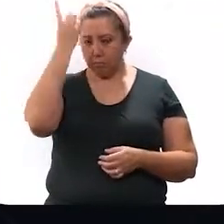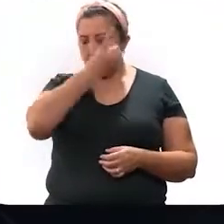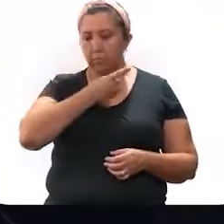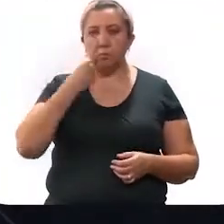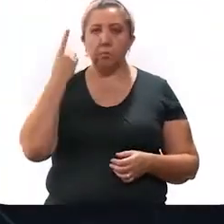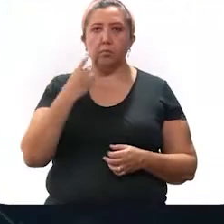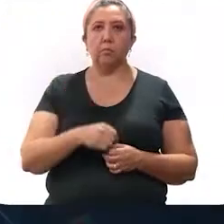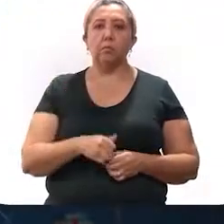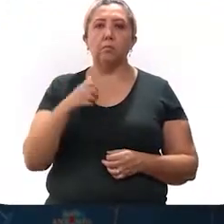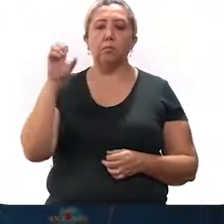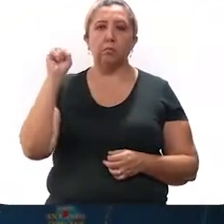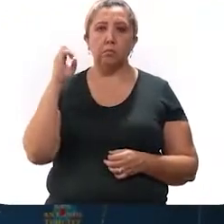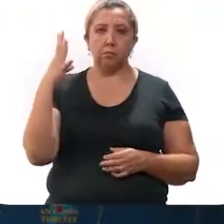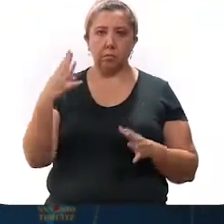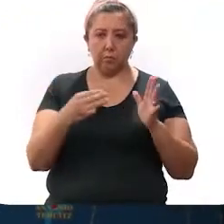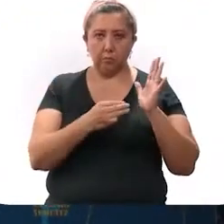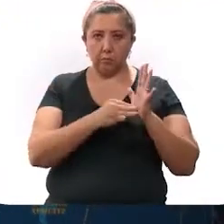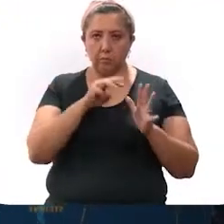han diagnosticado